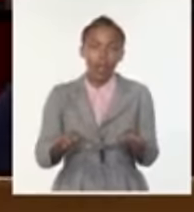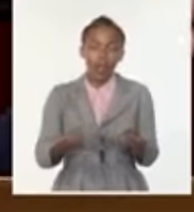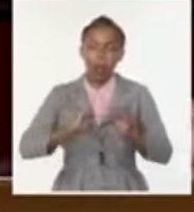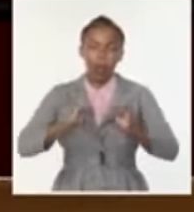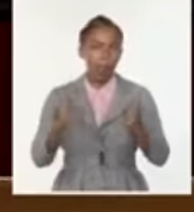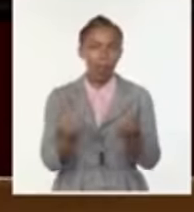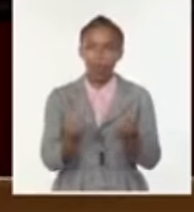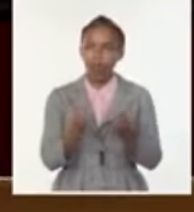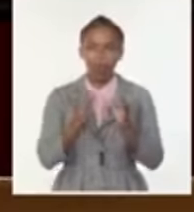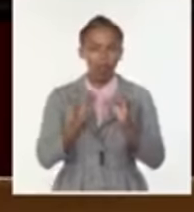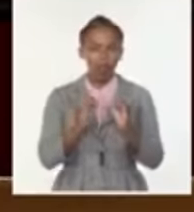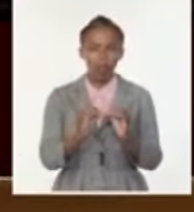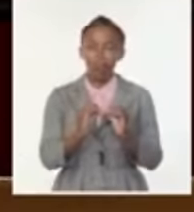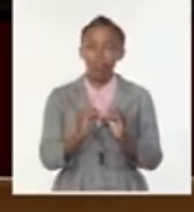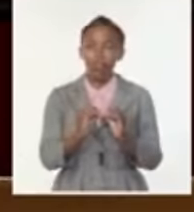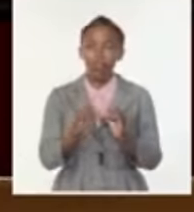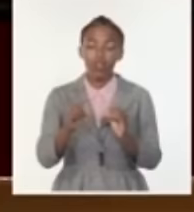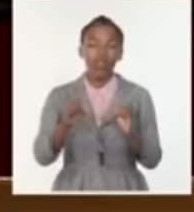¿En qué